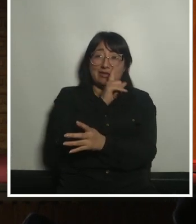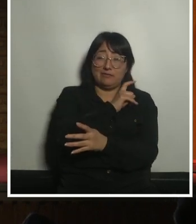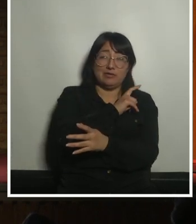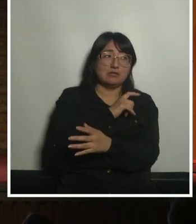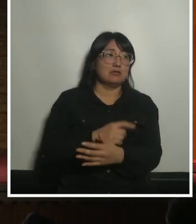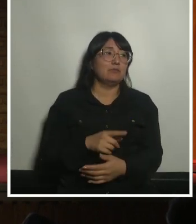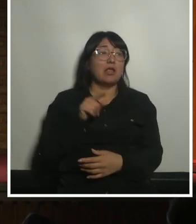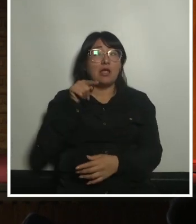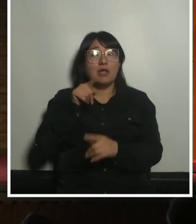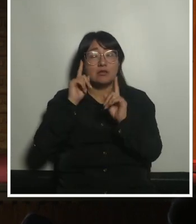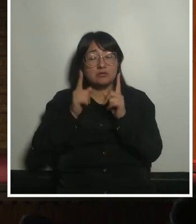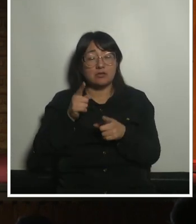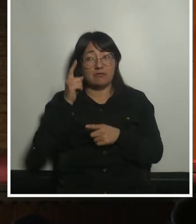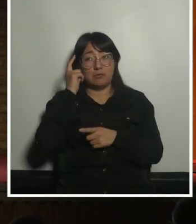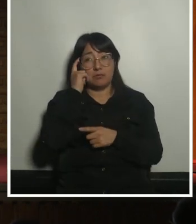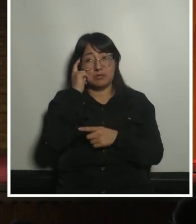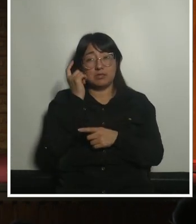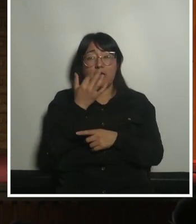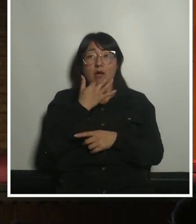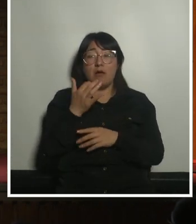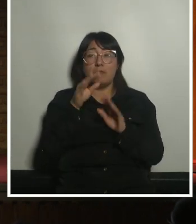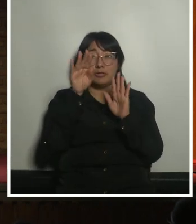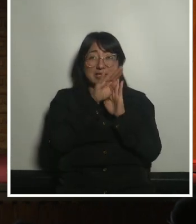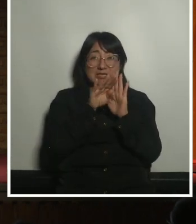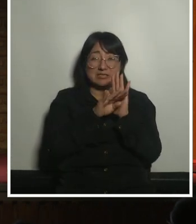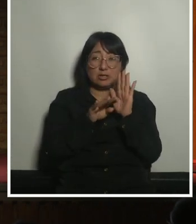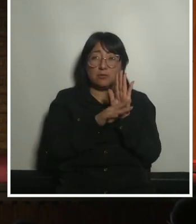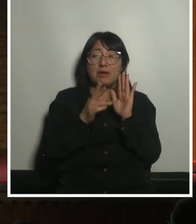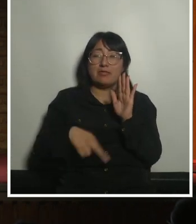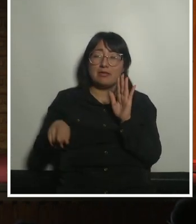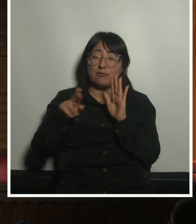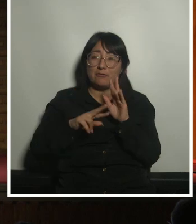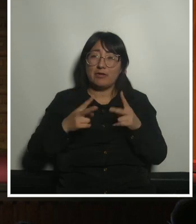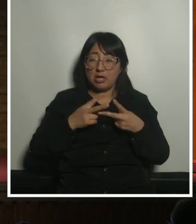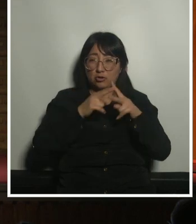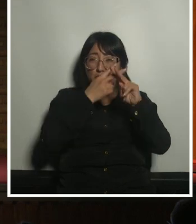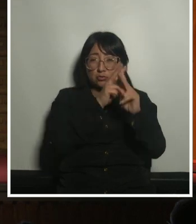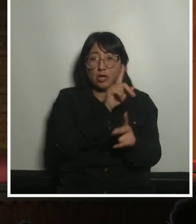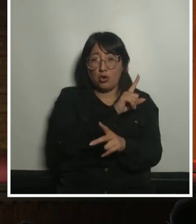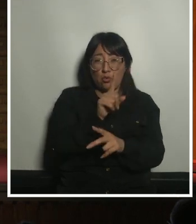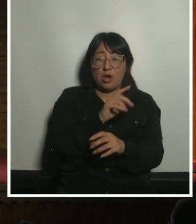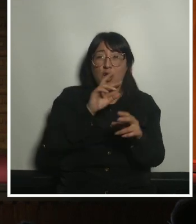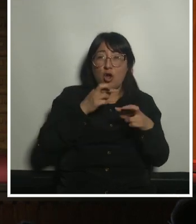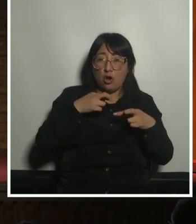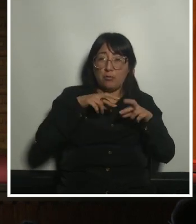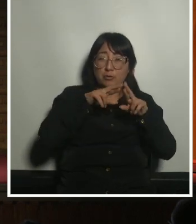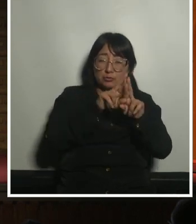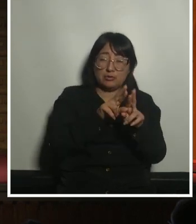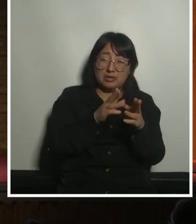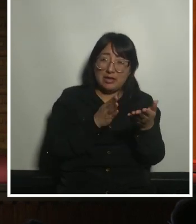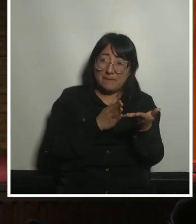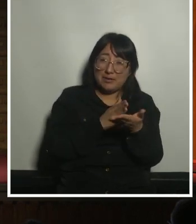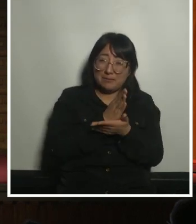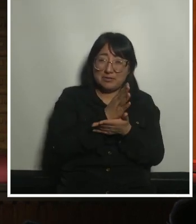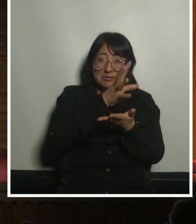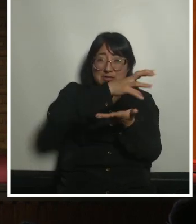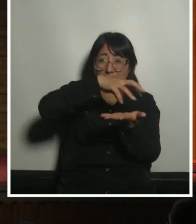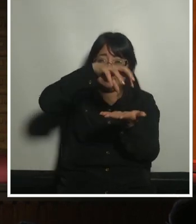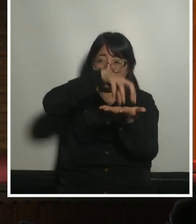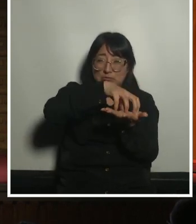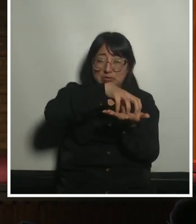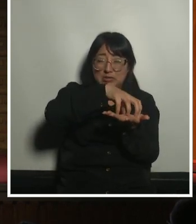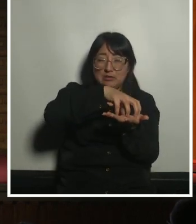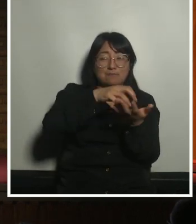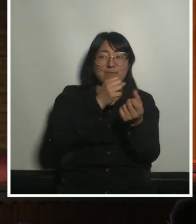que debemos pensar, porque si los planes maestros de reconstrucción no son una oportunidad para elevar la resiliencia de las ciudades,